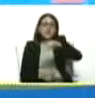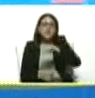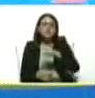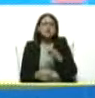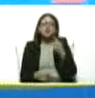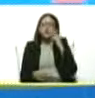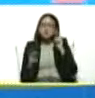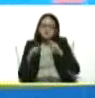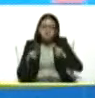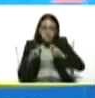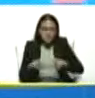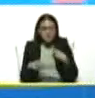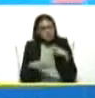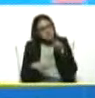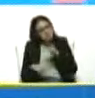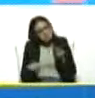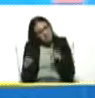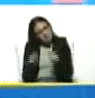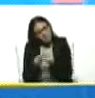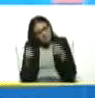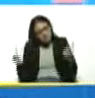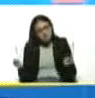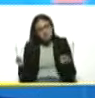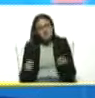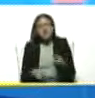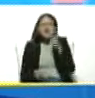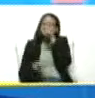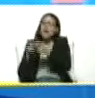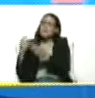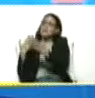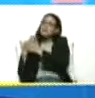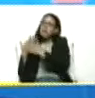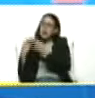daba. Y mucha gente